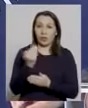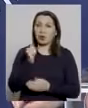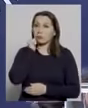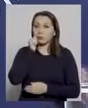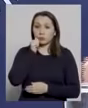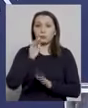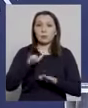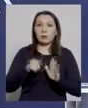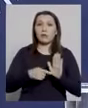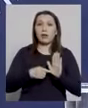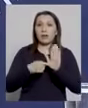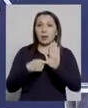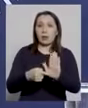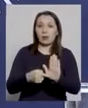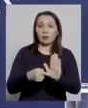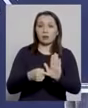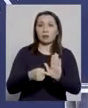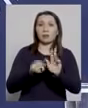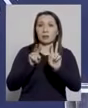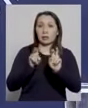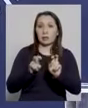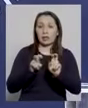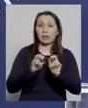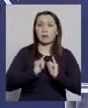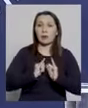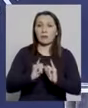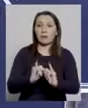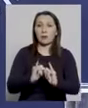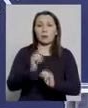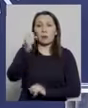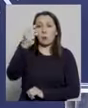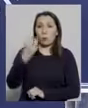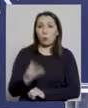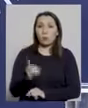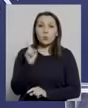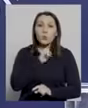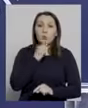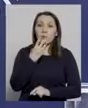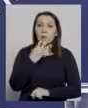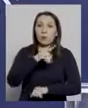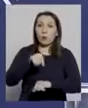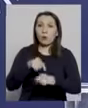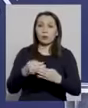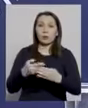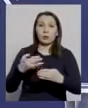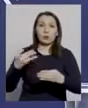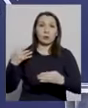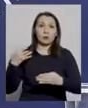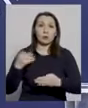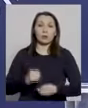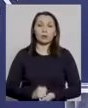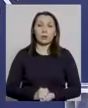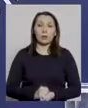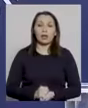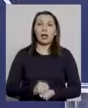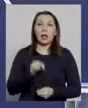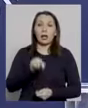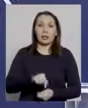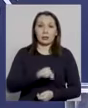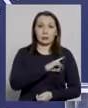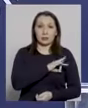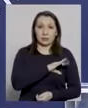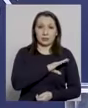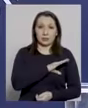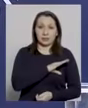todos los días vamos a pasar al reporte de los casos de las últimas 24 horas en nuestro